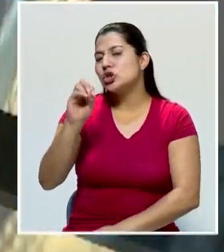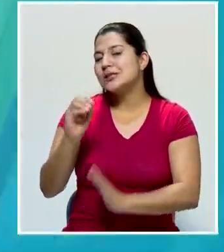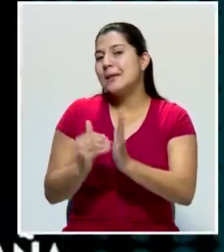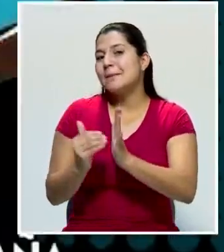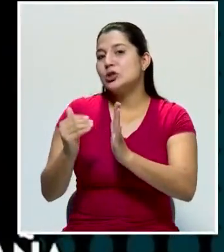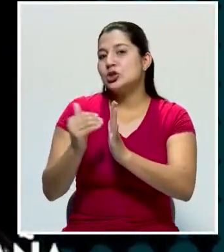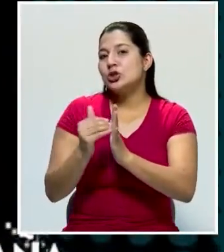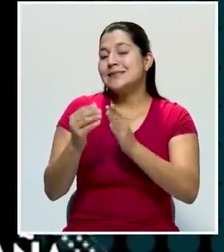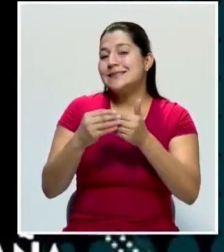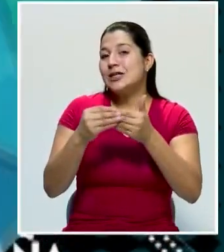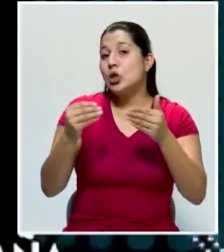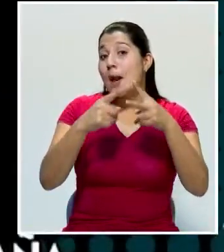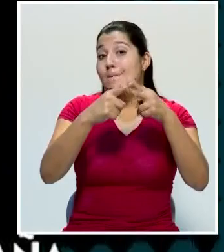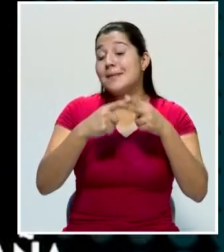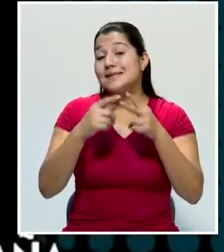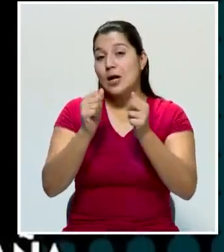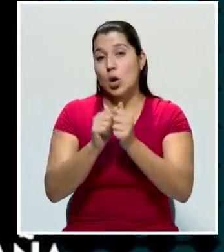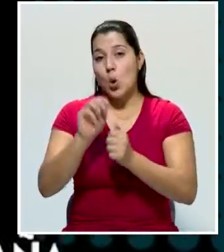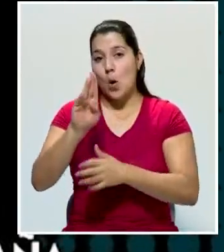BID.